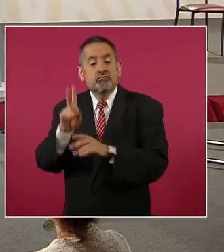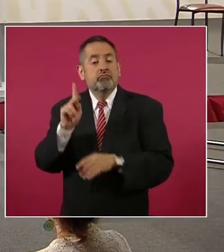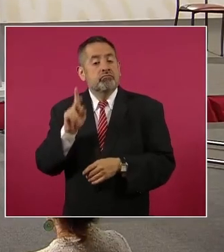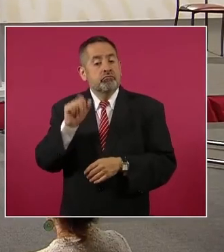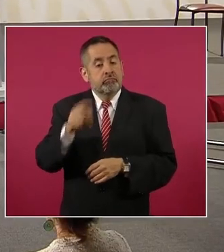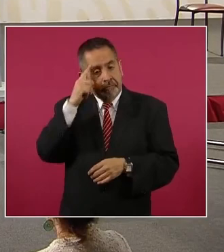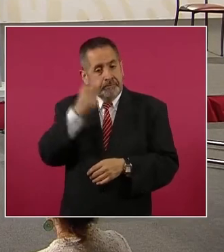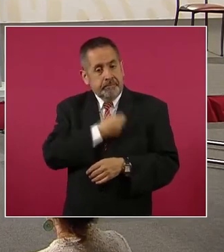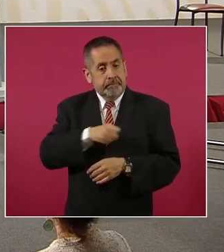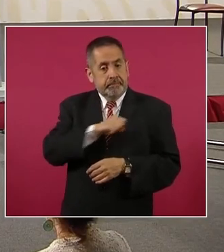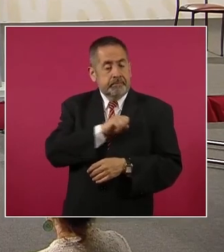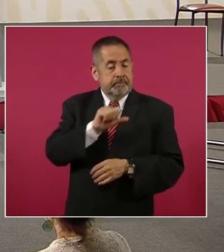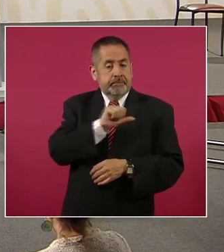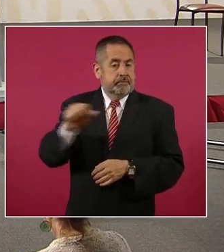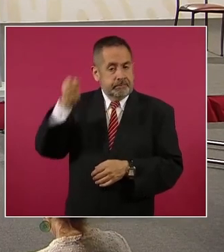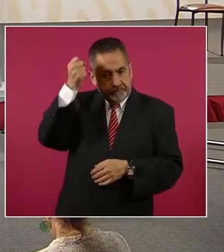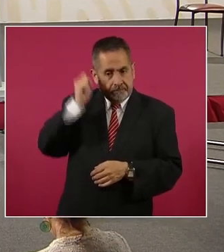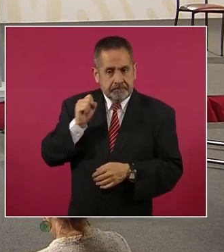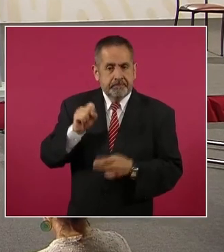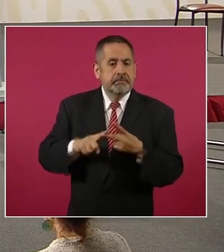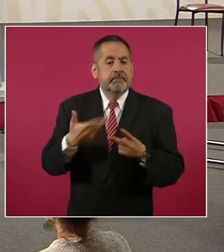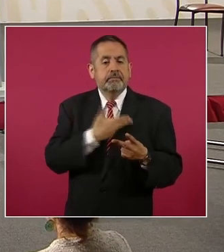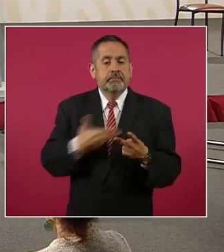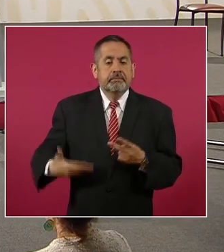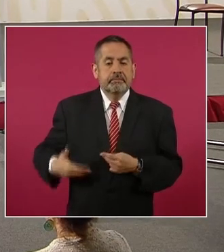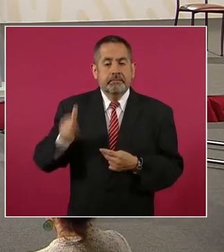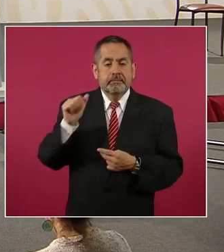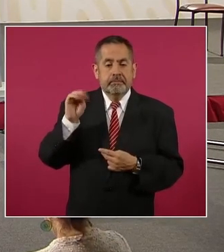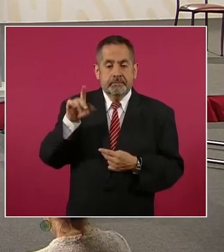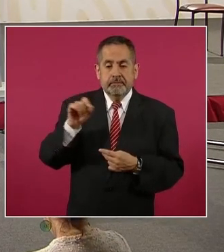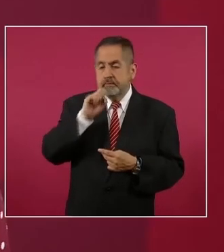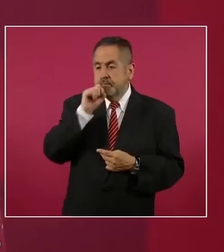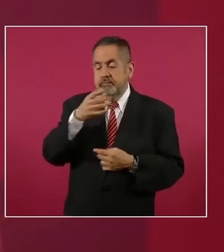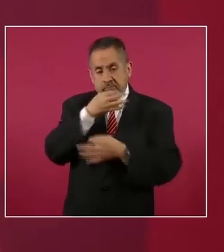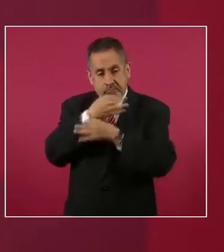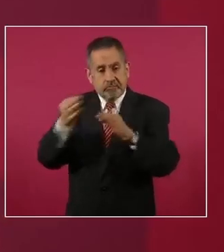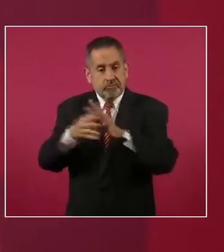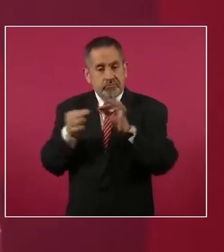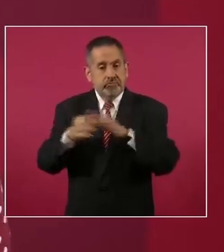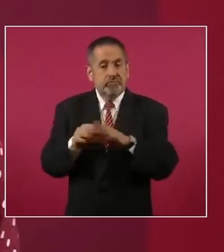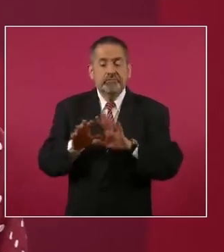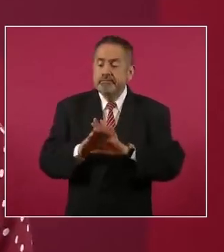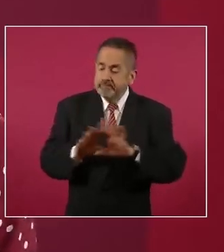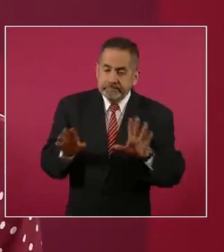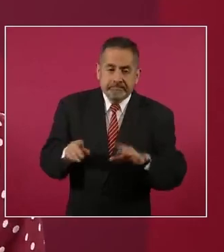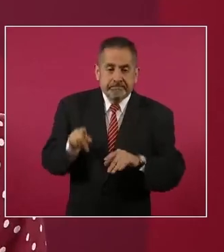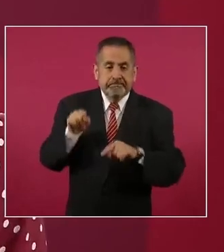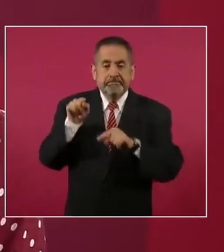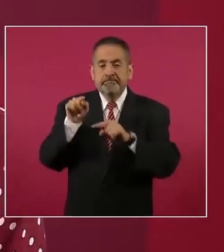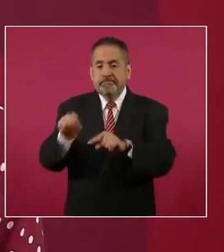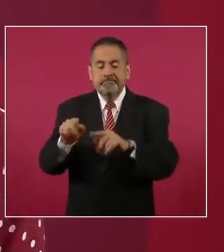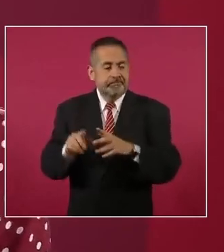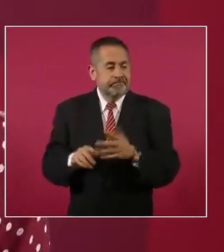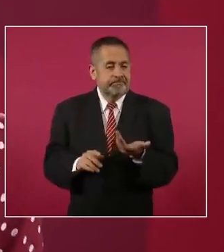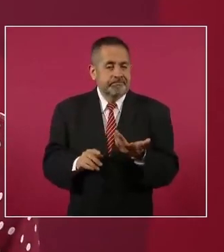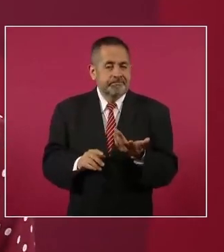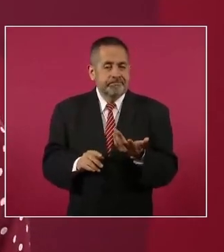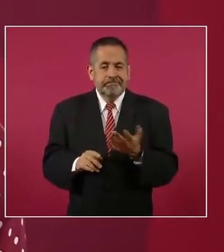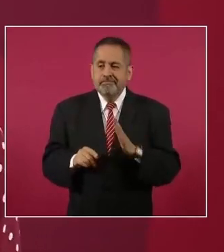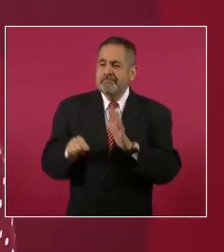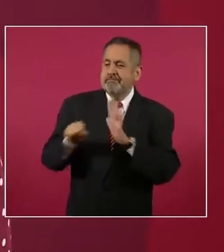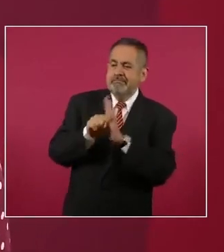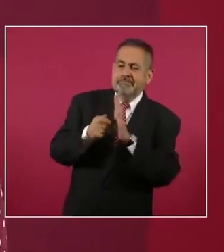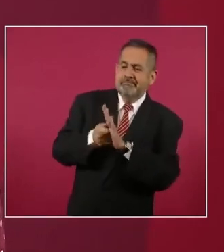Sinaloa. El presidente López Obrador declaró también que debe dejar de estigmatizarse a la